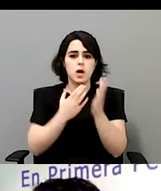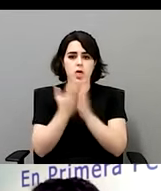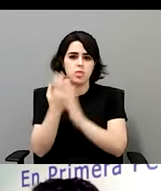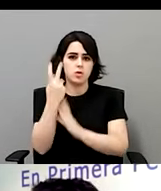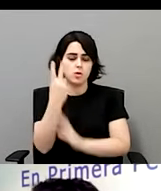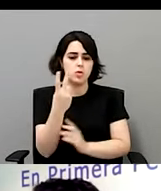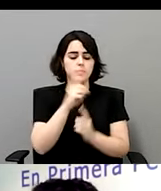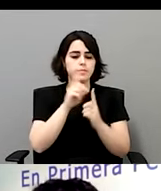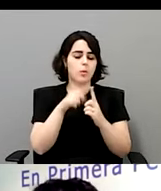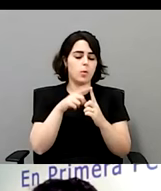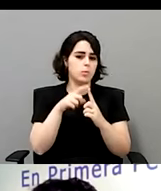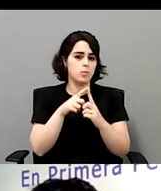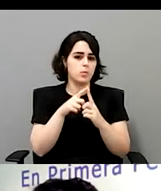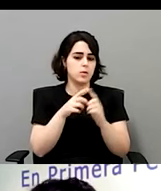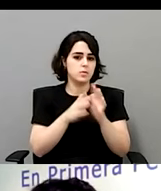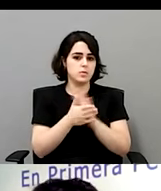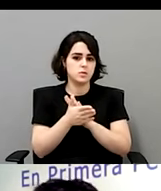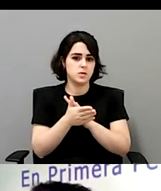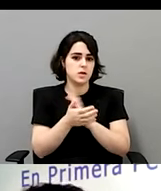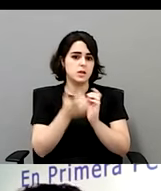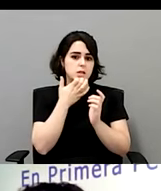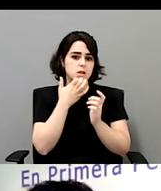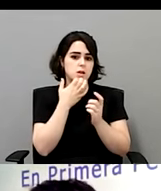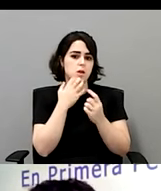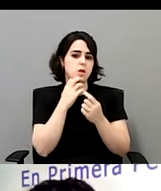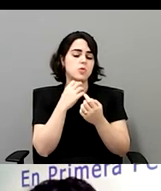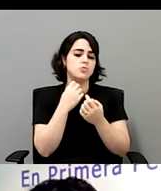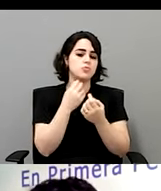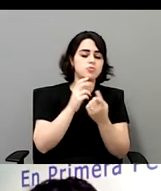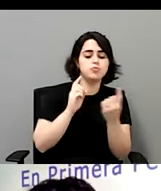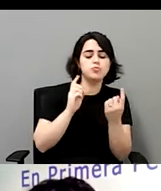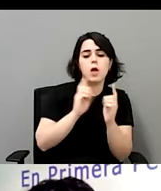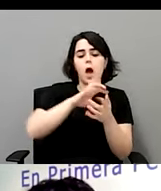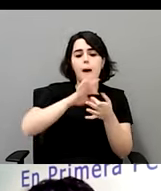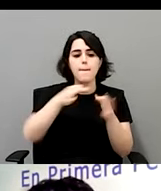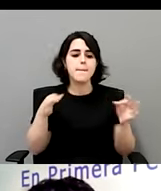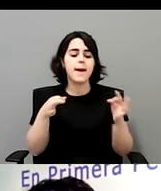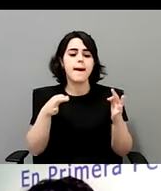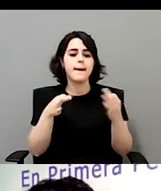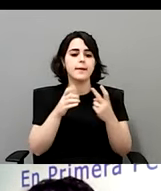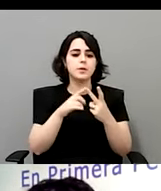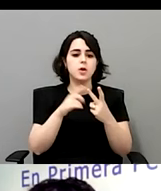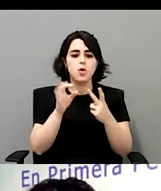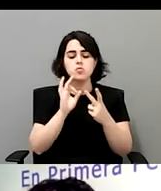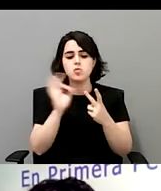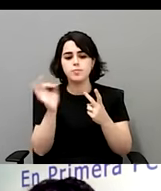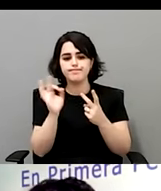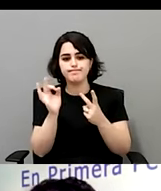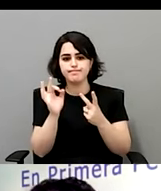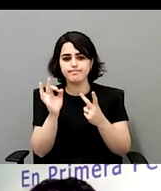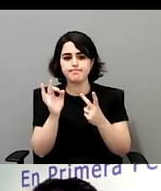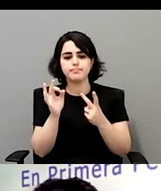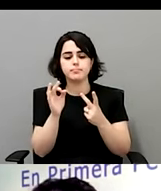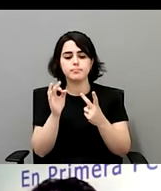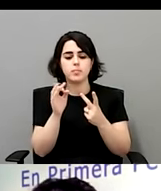se quede, si son amigas o personas que conoces